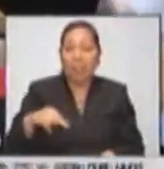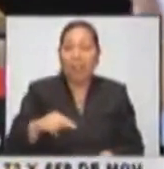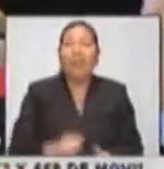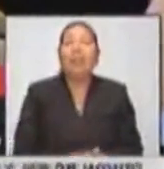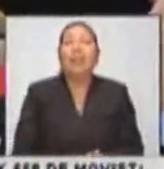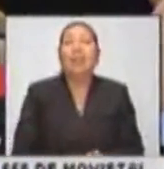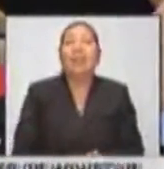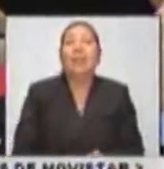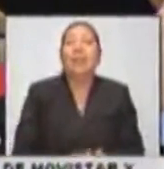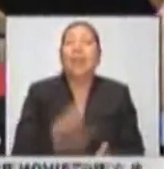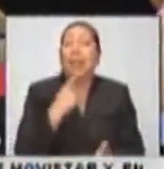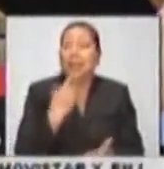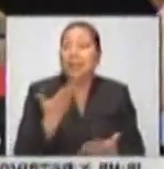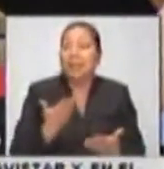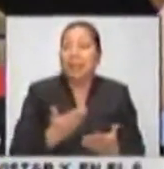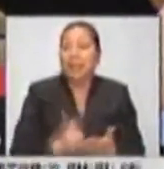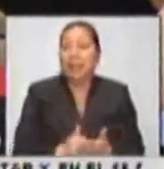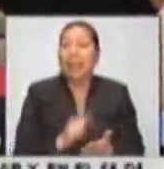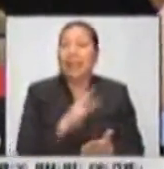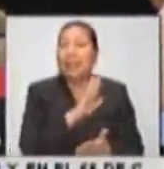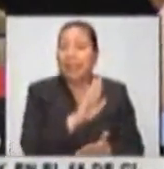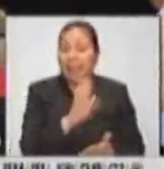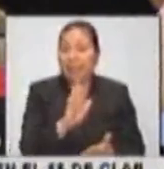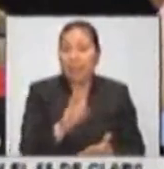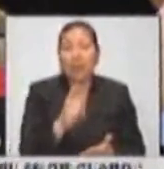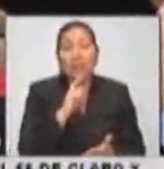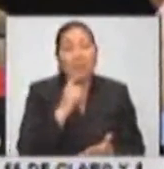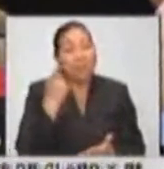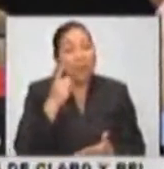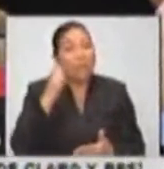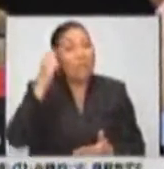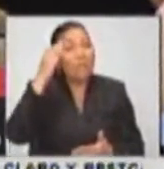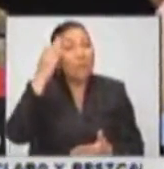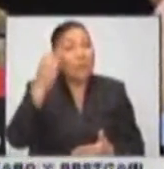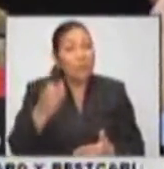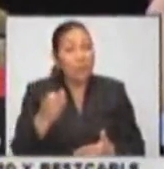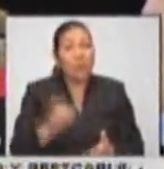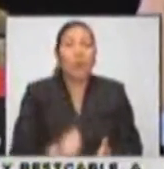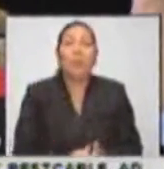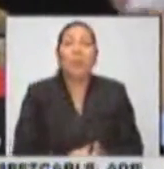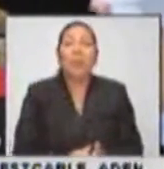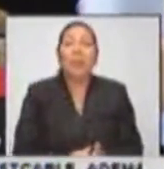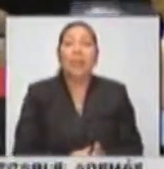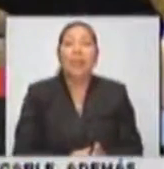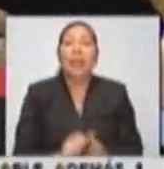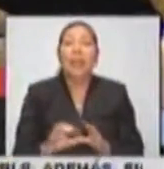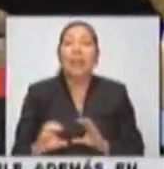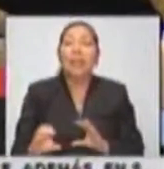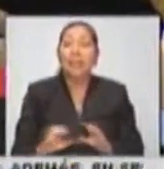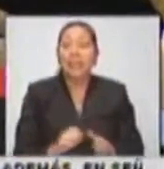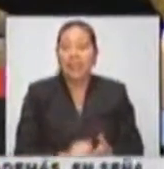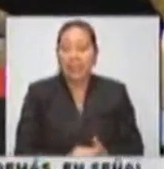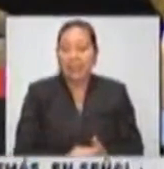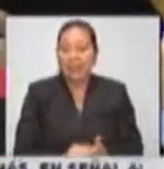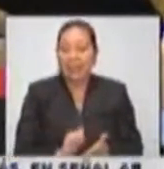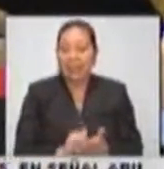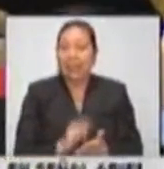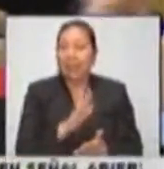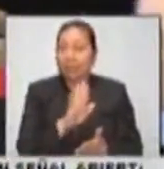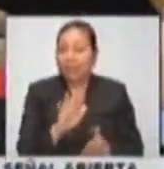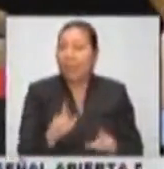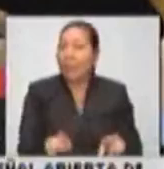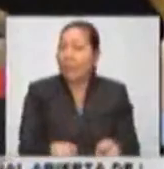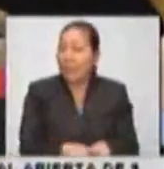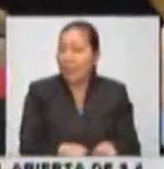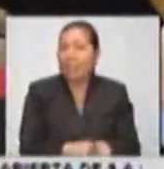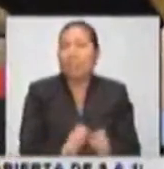pasando, y ahí señalan lo que ellos consideran que en el futuro va a hacer que ellos definan